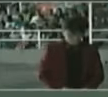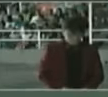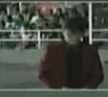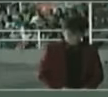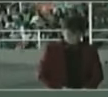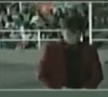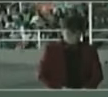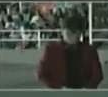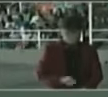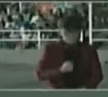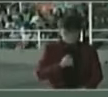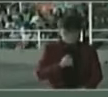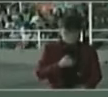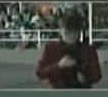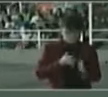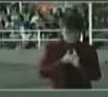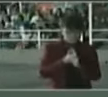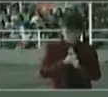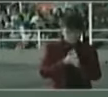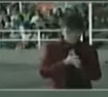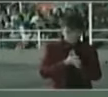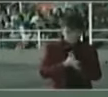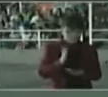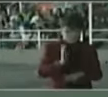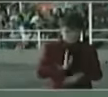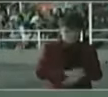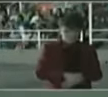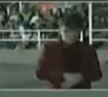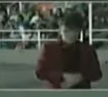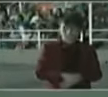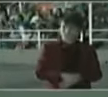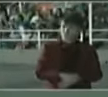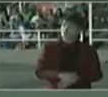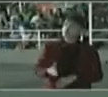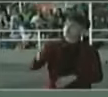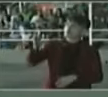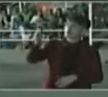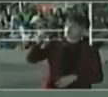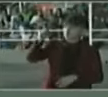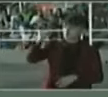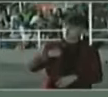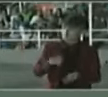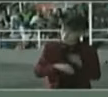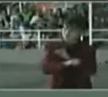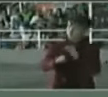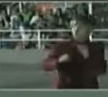Yo dije: le tocó el turno al Dios que yo predico.